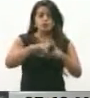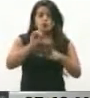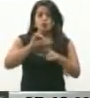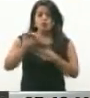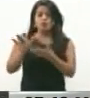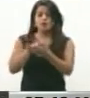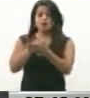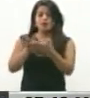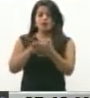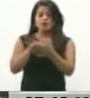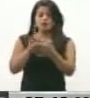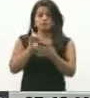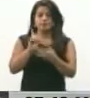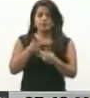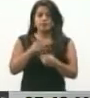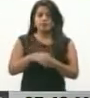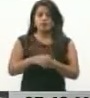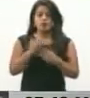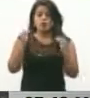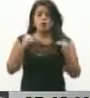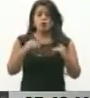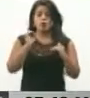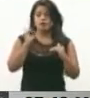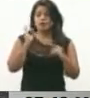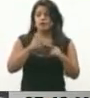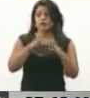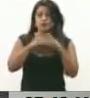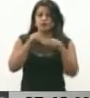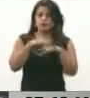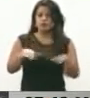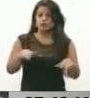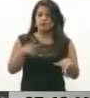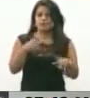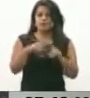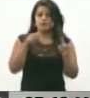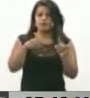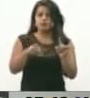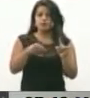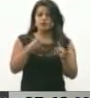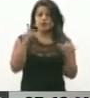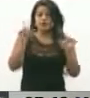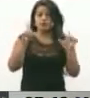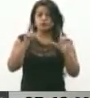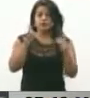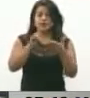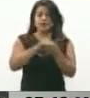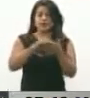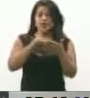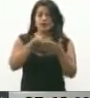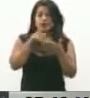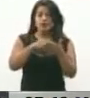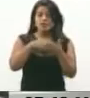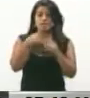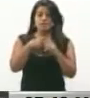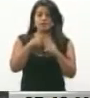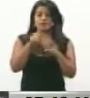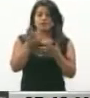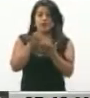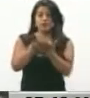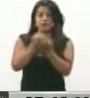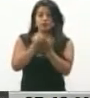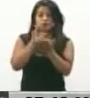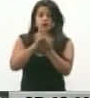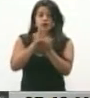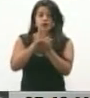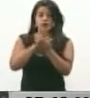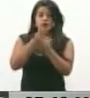en Android. O sea, necesitas tener toda una infraestructura que ha venido haciendo que la televisión digital y las aplicaciones interactivas en